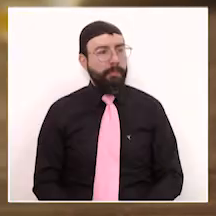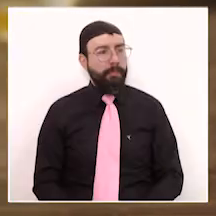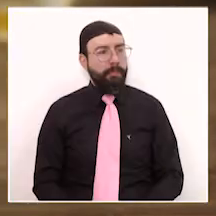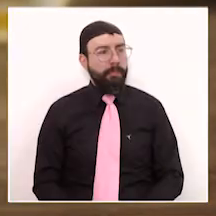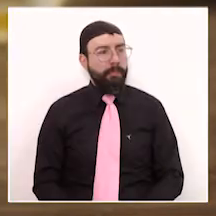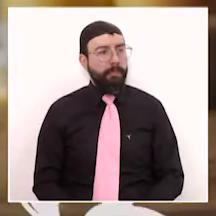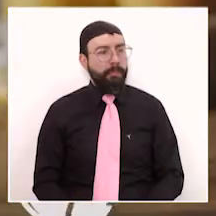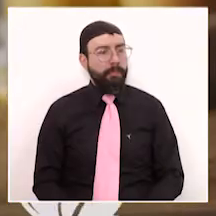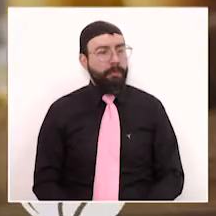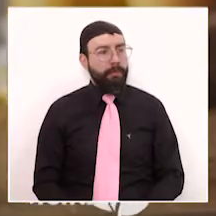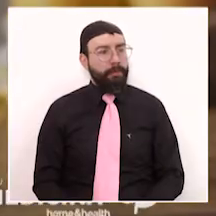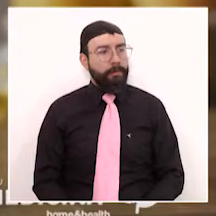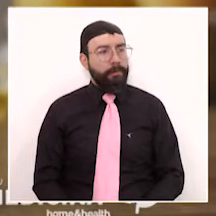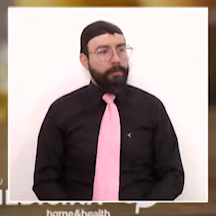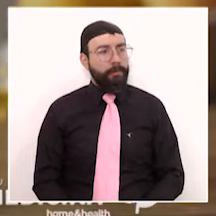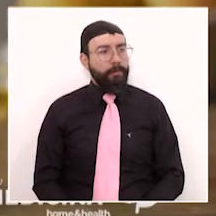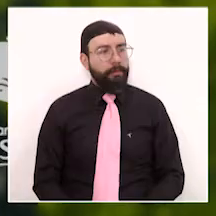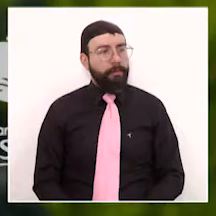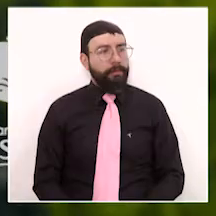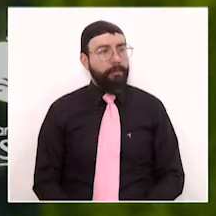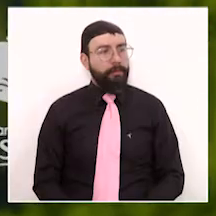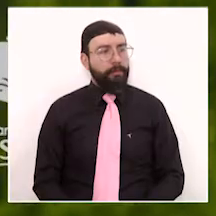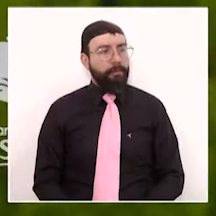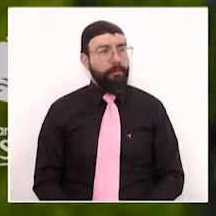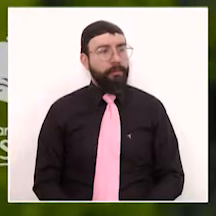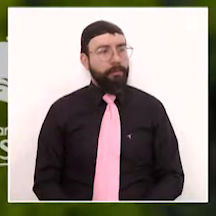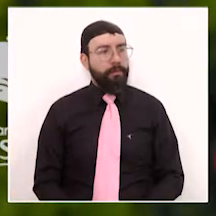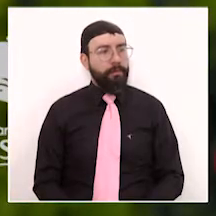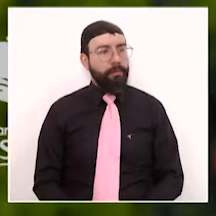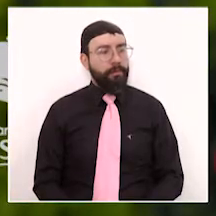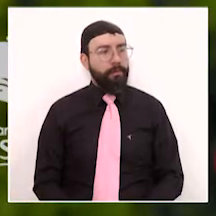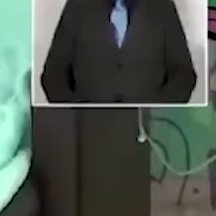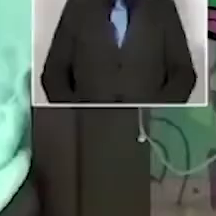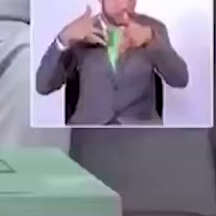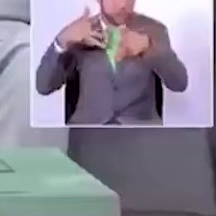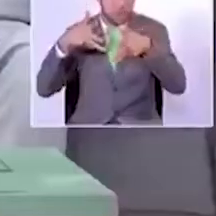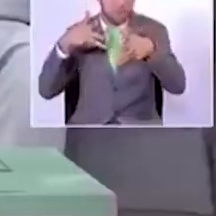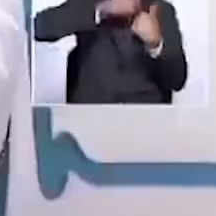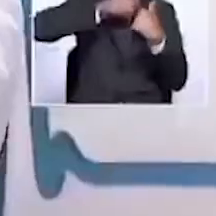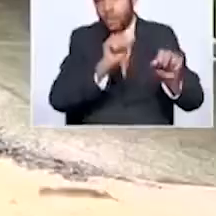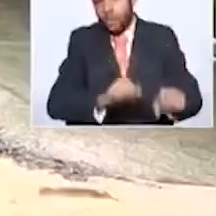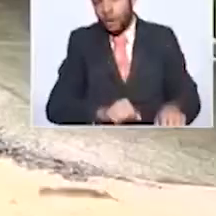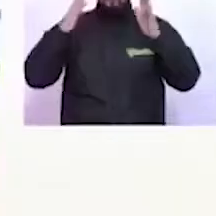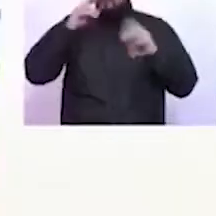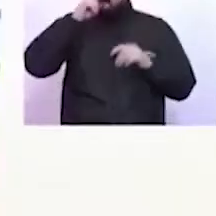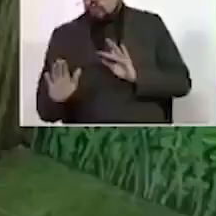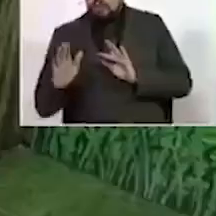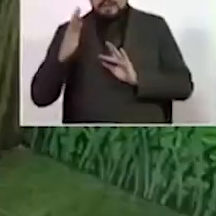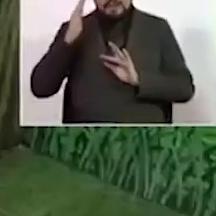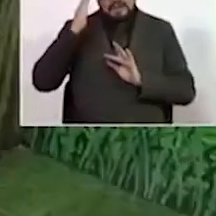Jarabe natural que estimula la salud pulmonar, la alternativa más saludable.